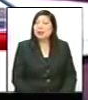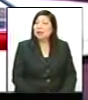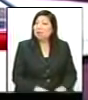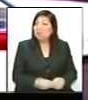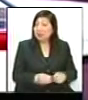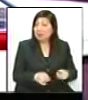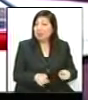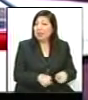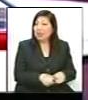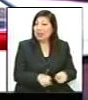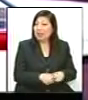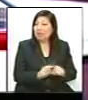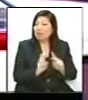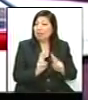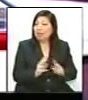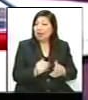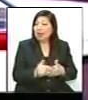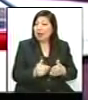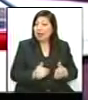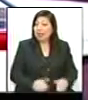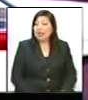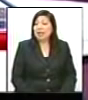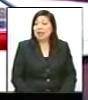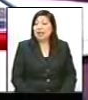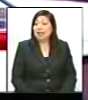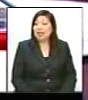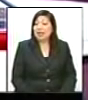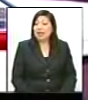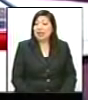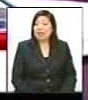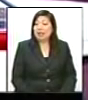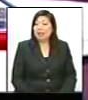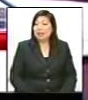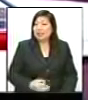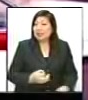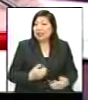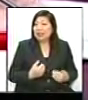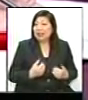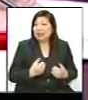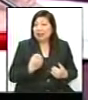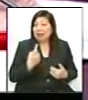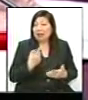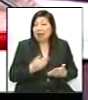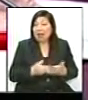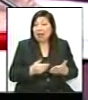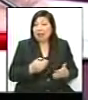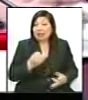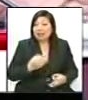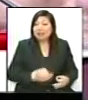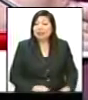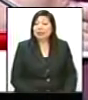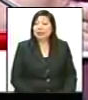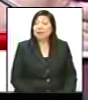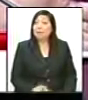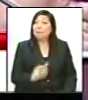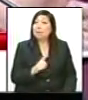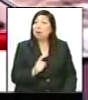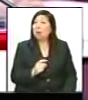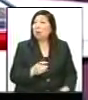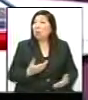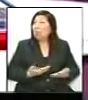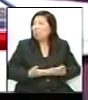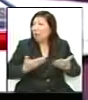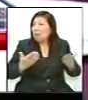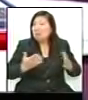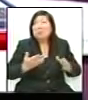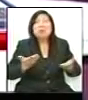principio también que se observaba antes, ahora las sentencias, tú te enteras antes de las sentencias por los medios